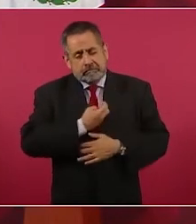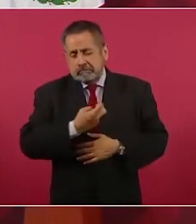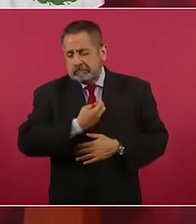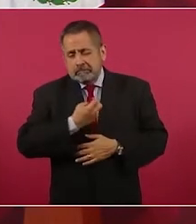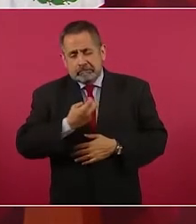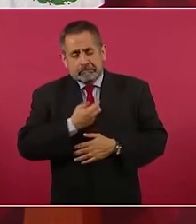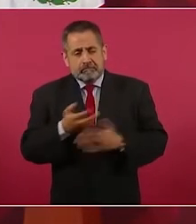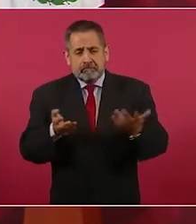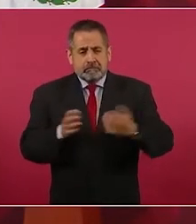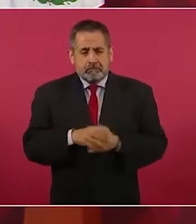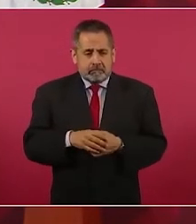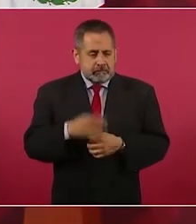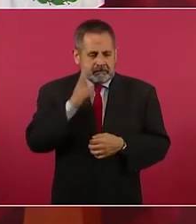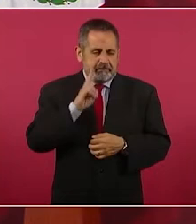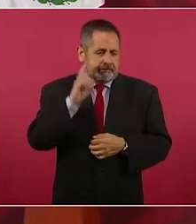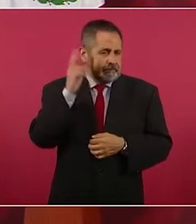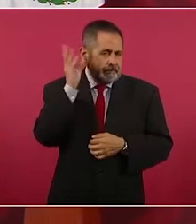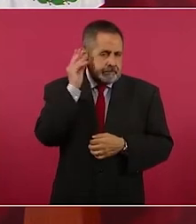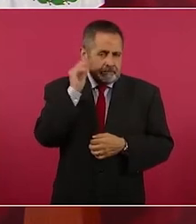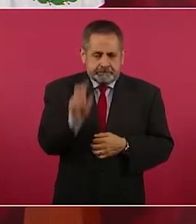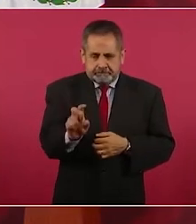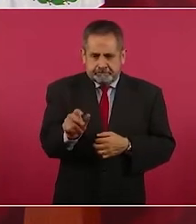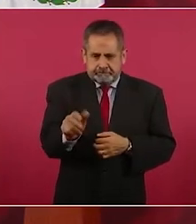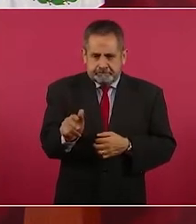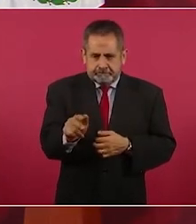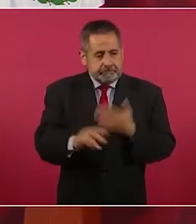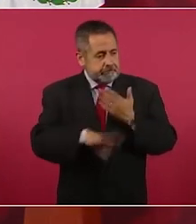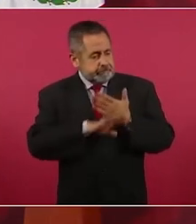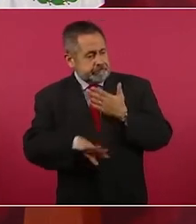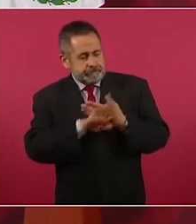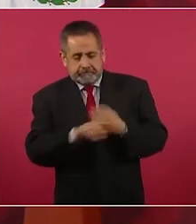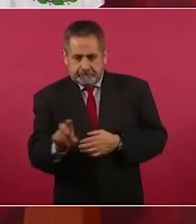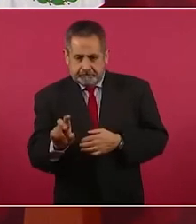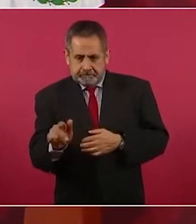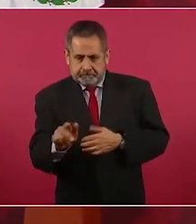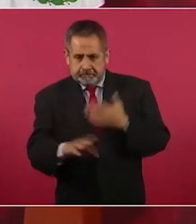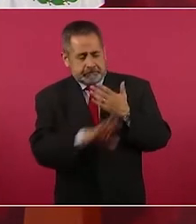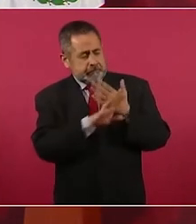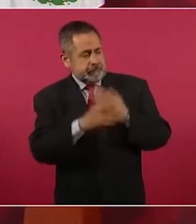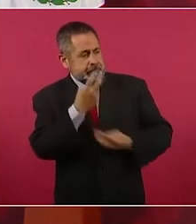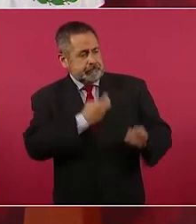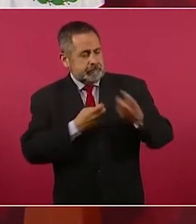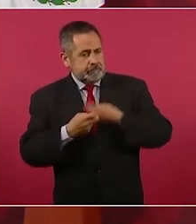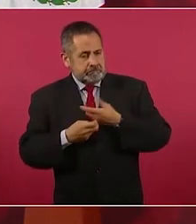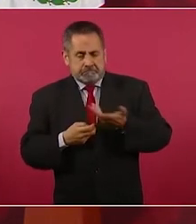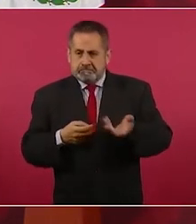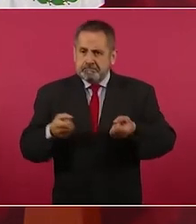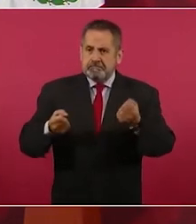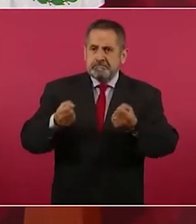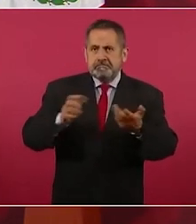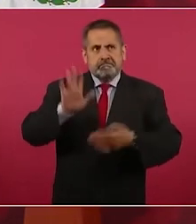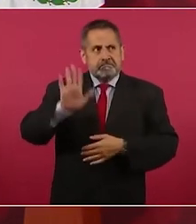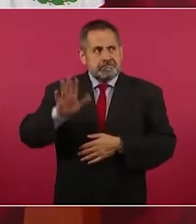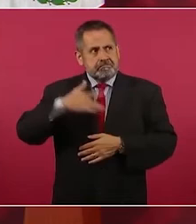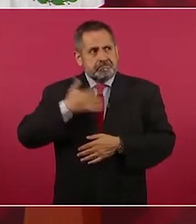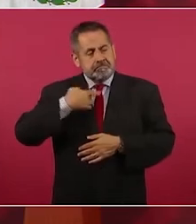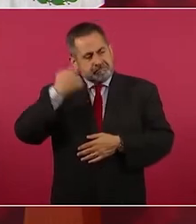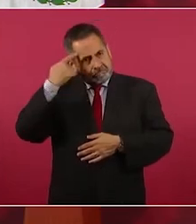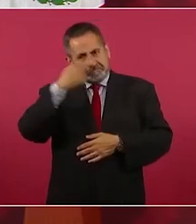golpeteo y cambias la estación y golpeteo, pues a lo mejor lo que